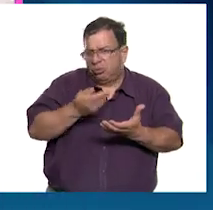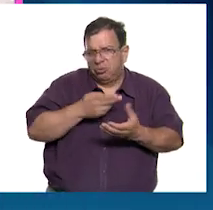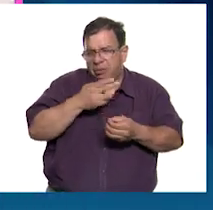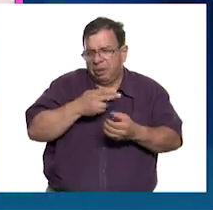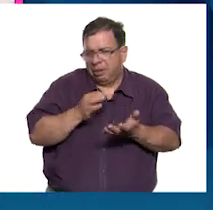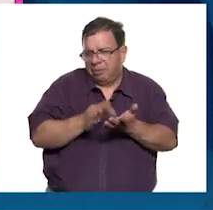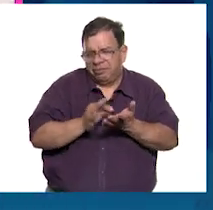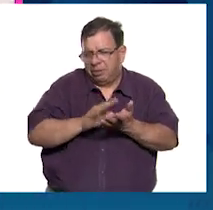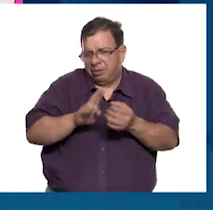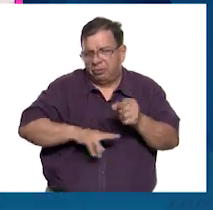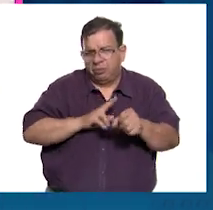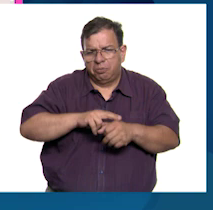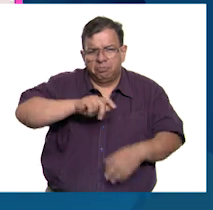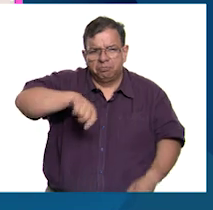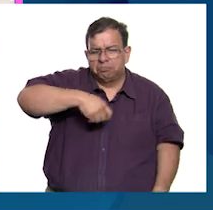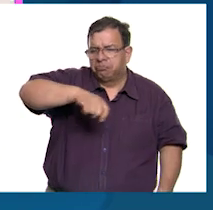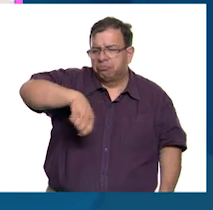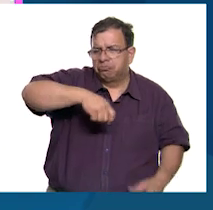convencional,